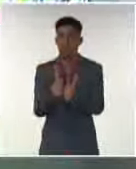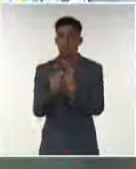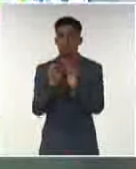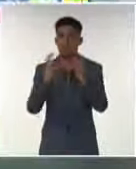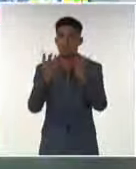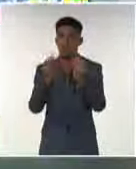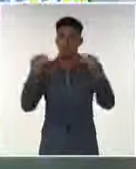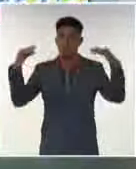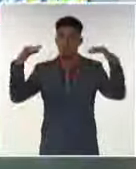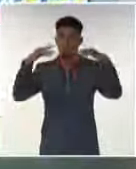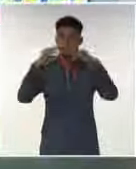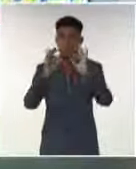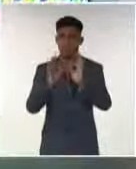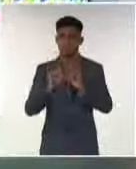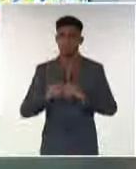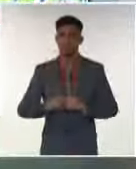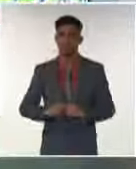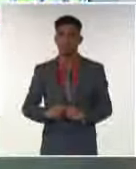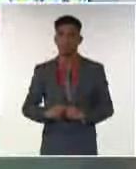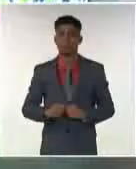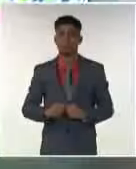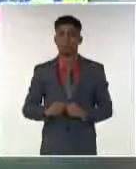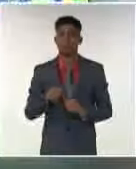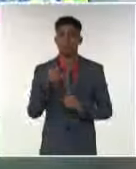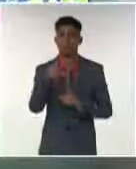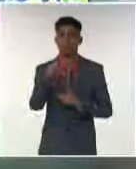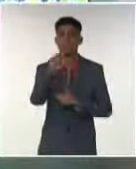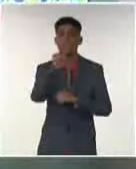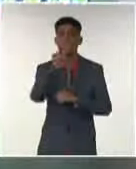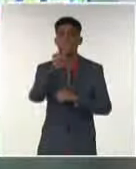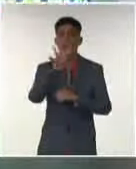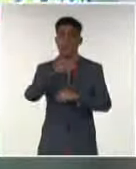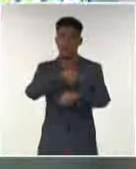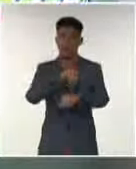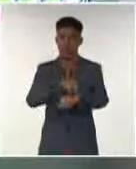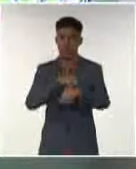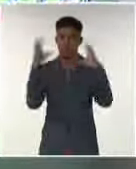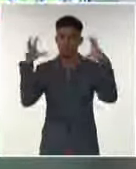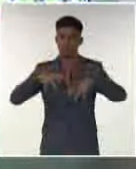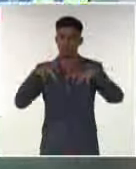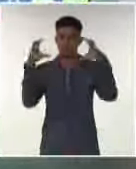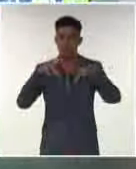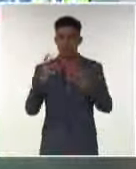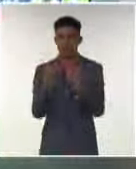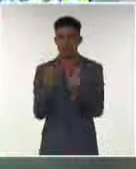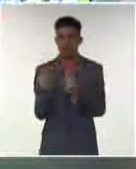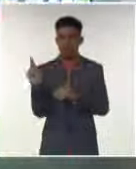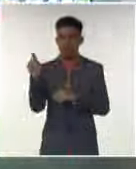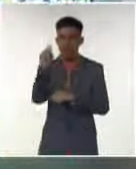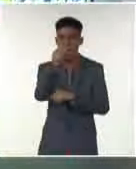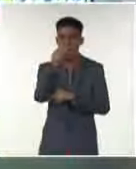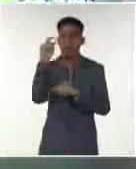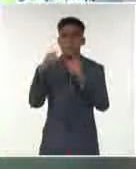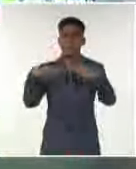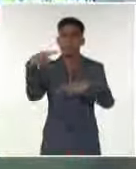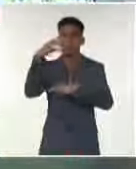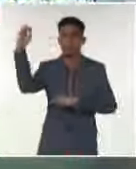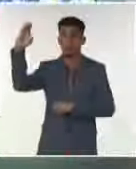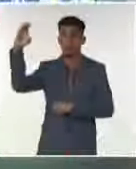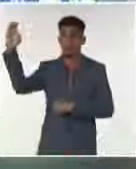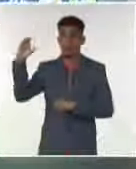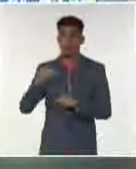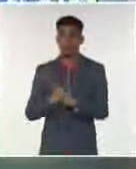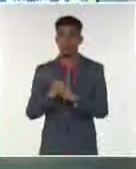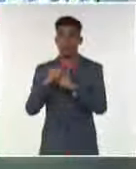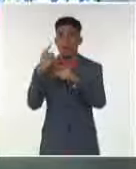chubascos lluvias y tormentas eléctricas en las últimas 24 horas las lluvias llegaron a ser numerosas en la región occidental fueron más aisladas en el